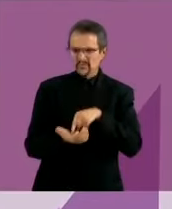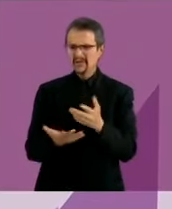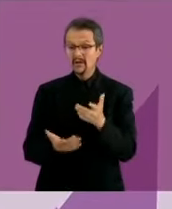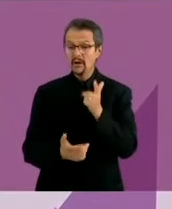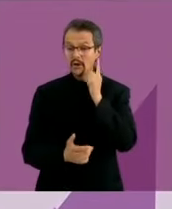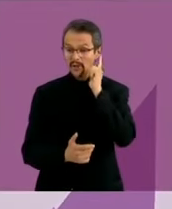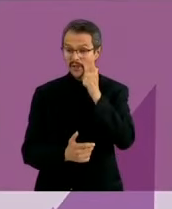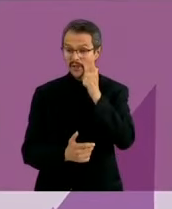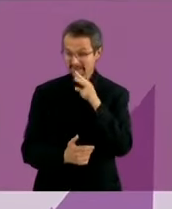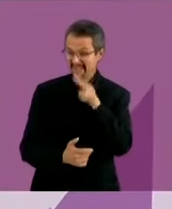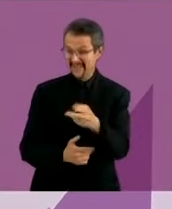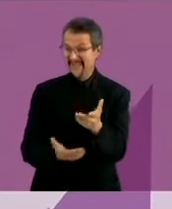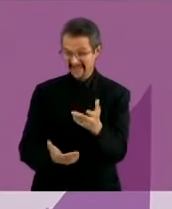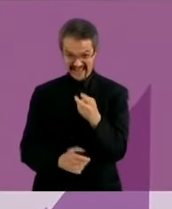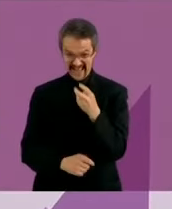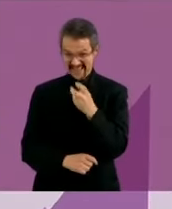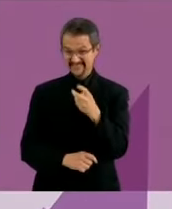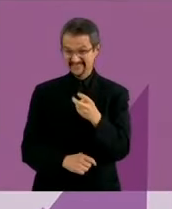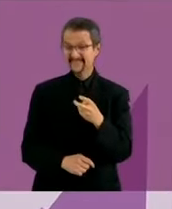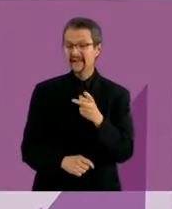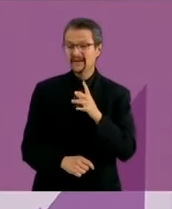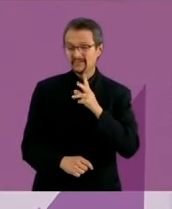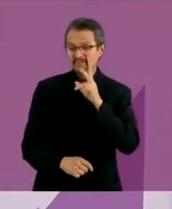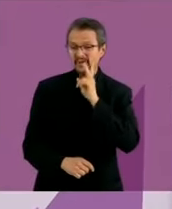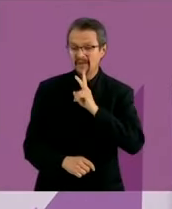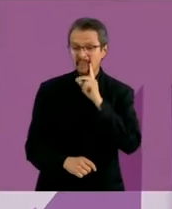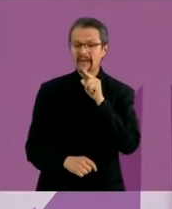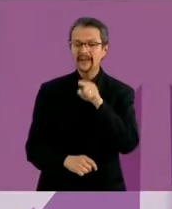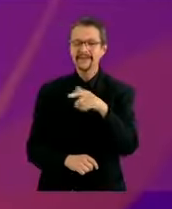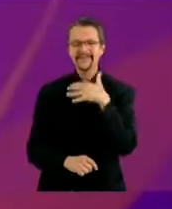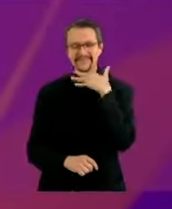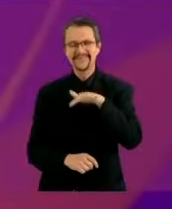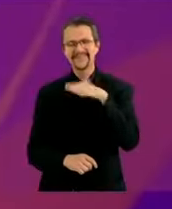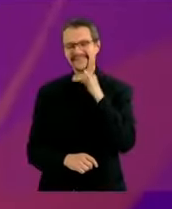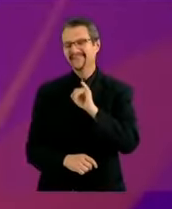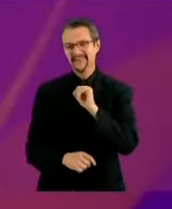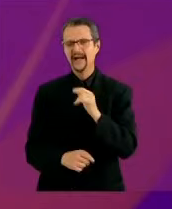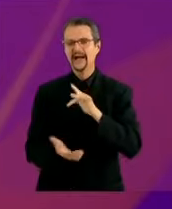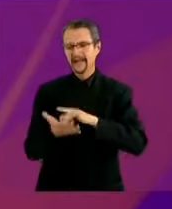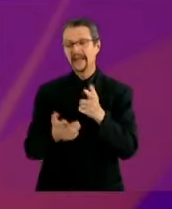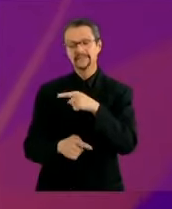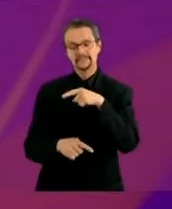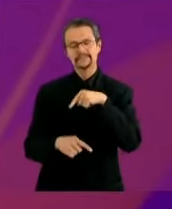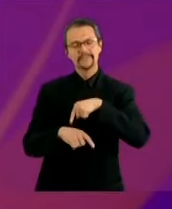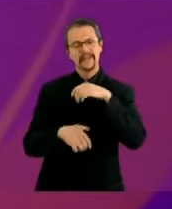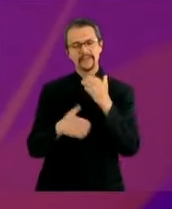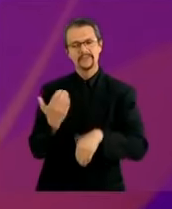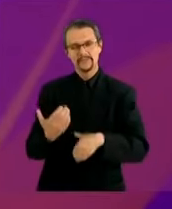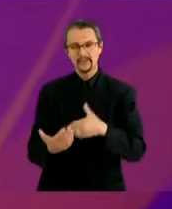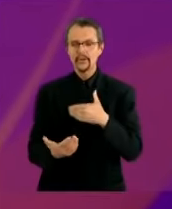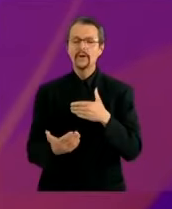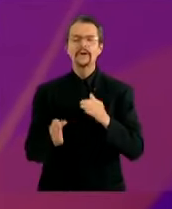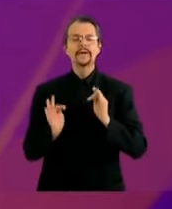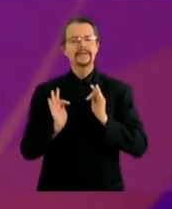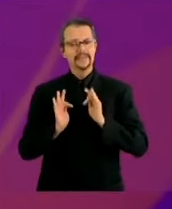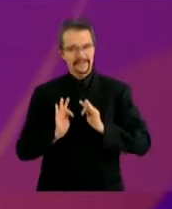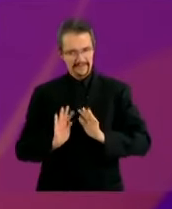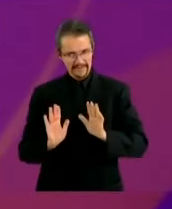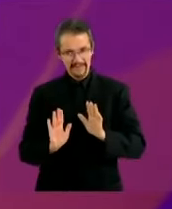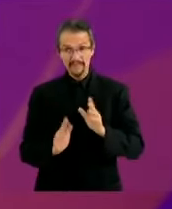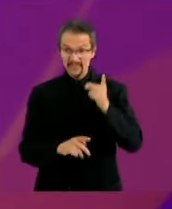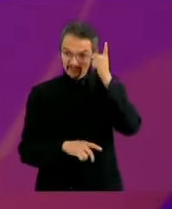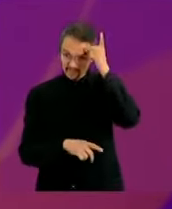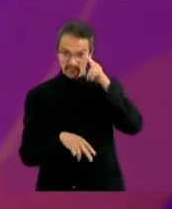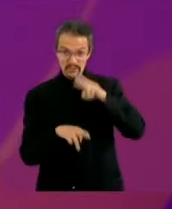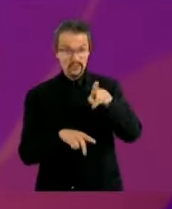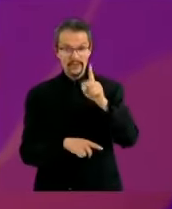viera. Esos son resultados. Gracias. La más corrupta. Gracias. Terminó el tiempo y para su tranquilidad, de todos modos, producción va a hacer una